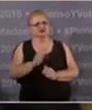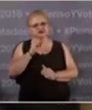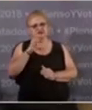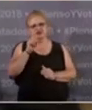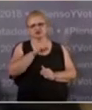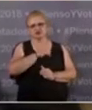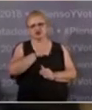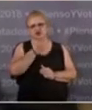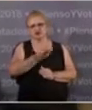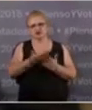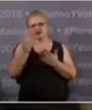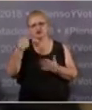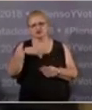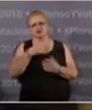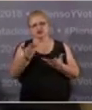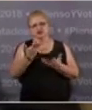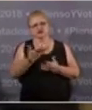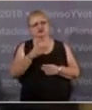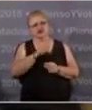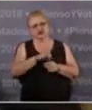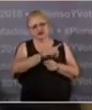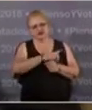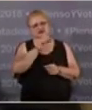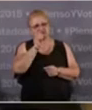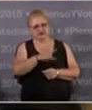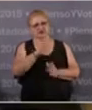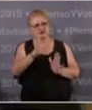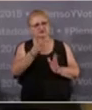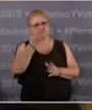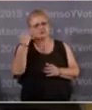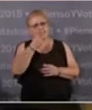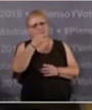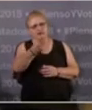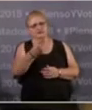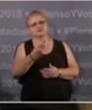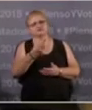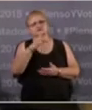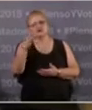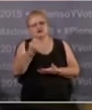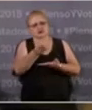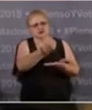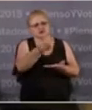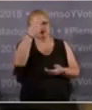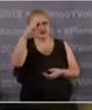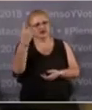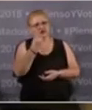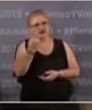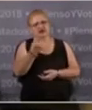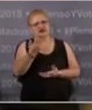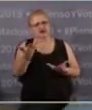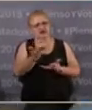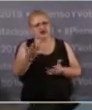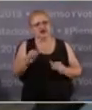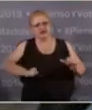que lo hemos hecho. Desde el Grupo Parlamentario Nueva Alianza hemos etiquetado recursos para que municipalmente desarrollemos